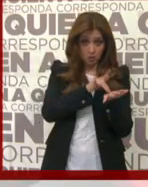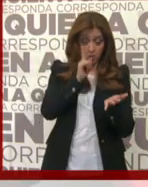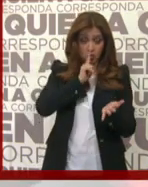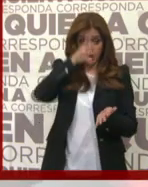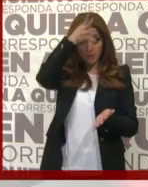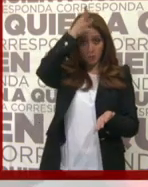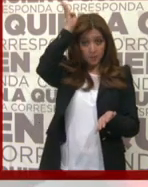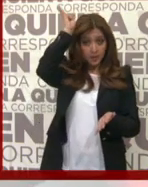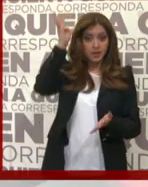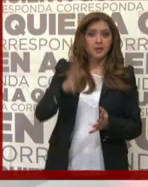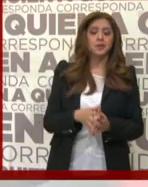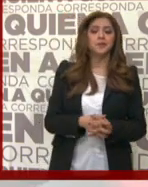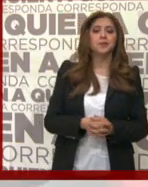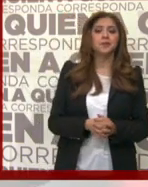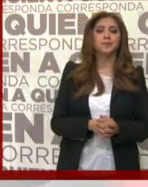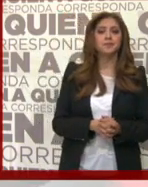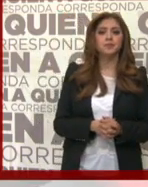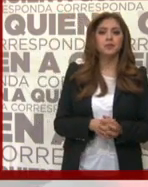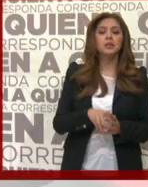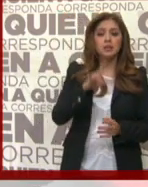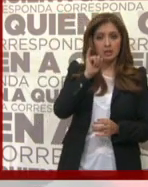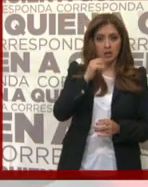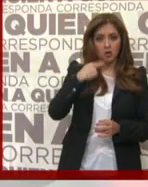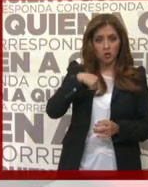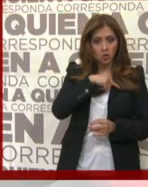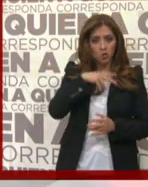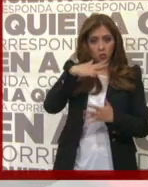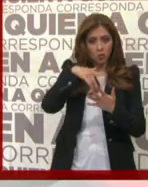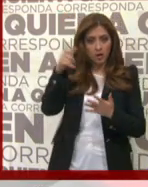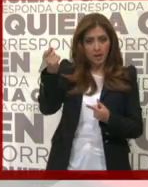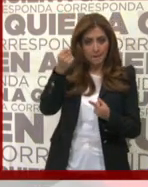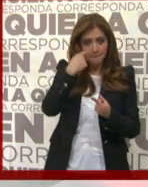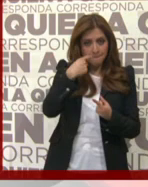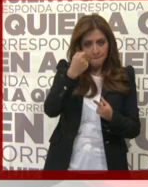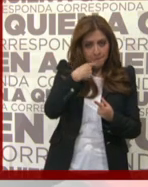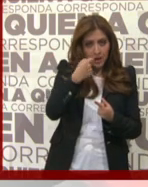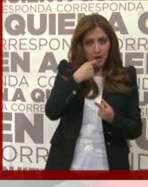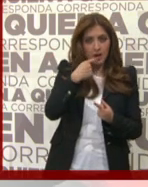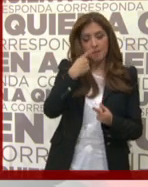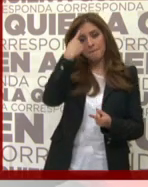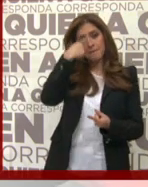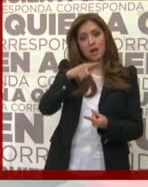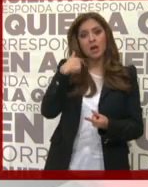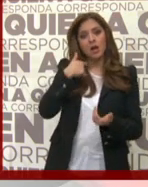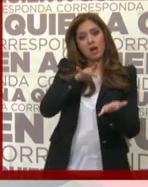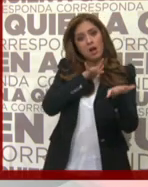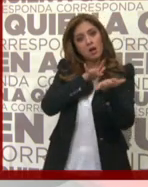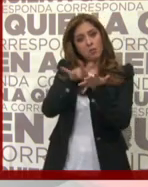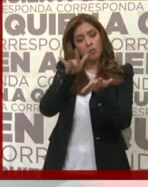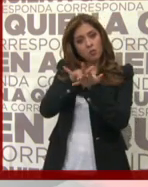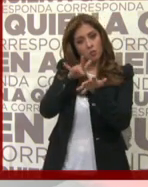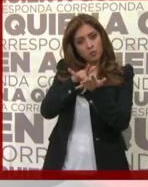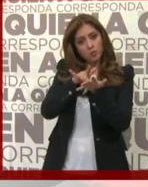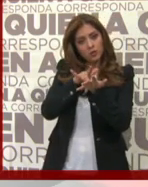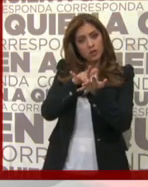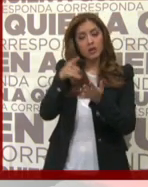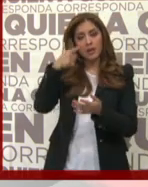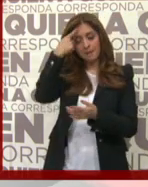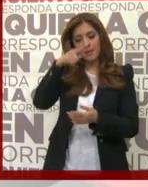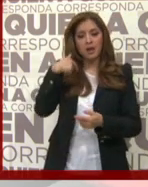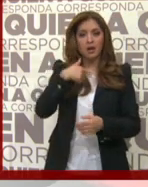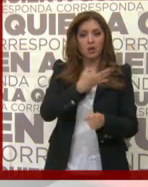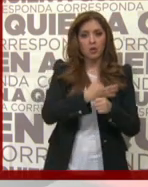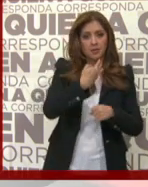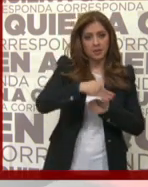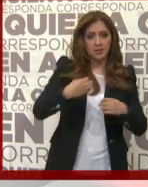bombero? Claro que sí, señor Garralda. Estamos buscando los medicamentos que necesita para, bueno, brindarle el apoyo y que tenga una mejor